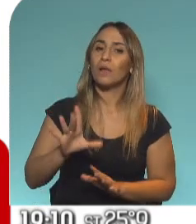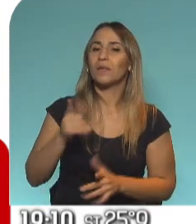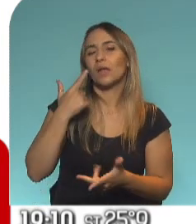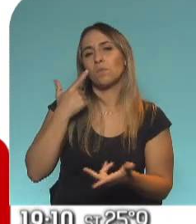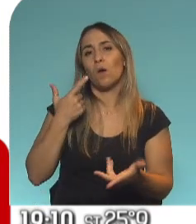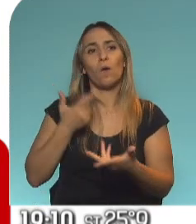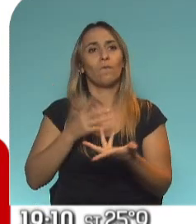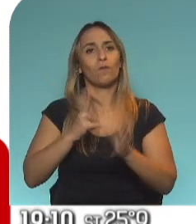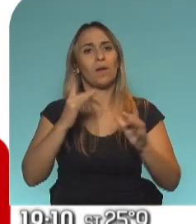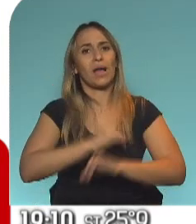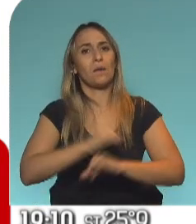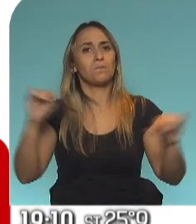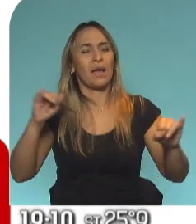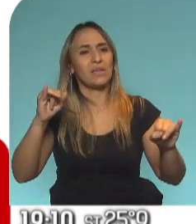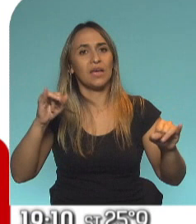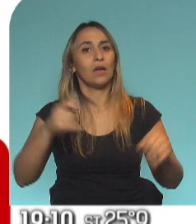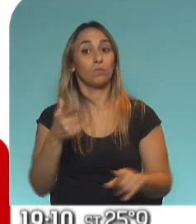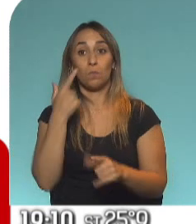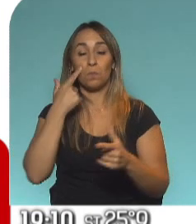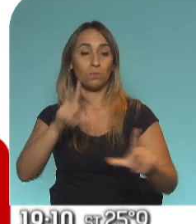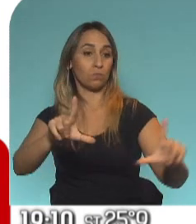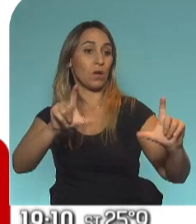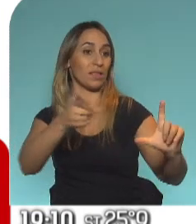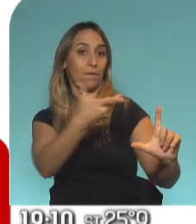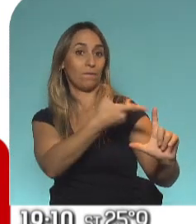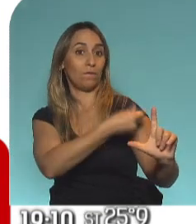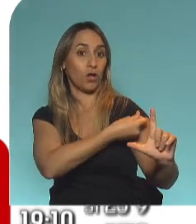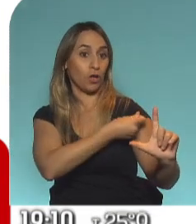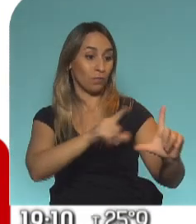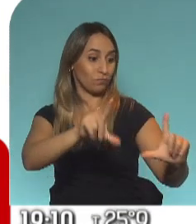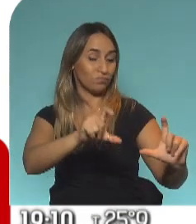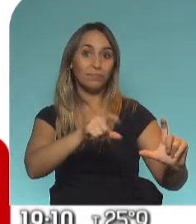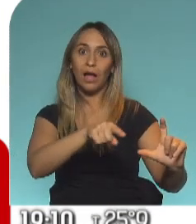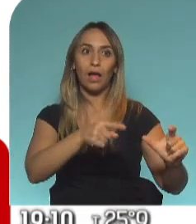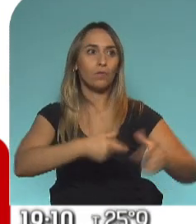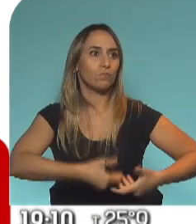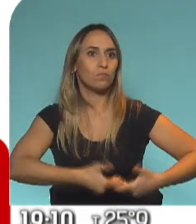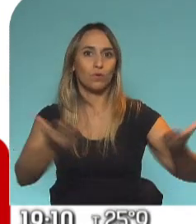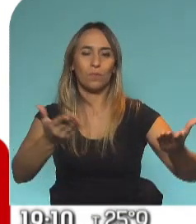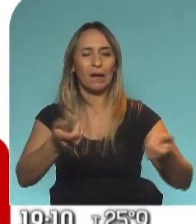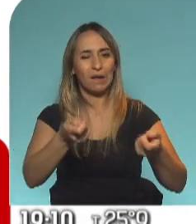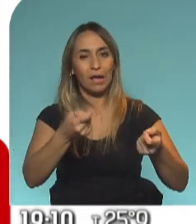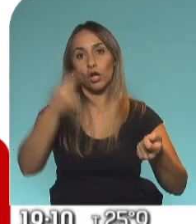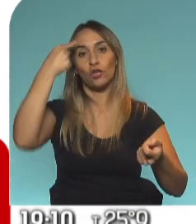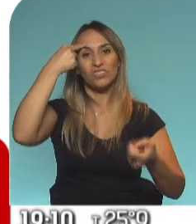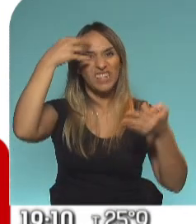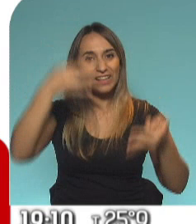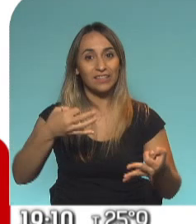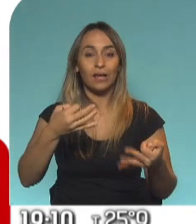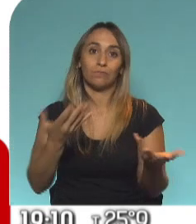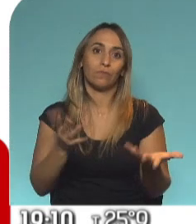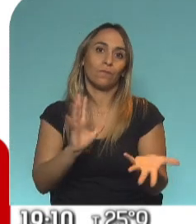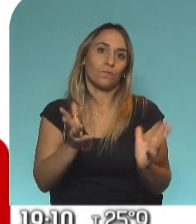una campaña para tomar conciencia de la importancia, de la necesidad de la vacunación. Bueno, a partir de esto hay